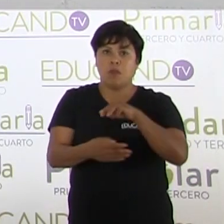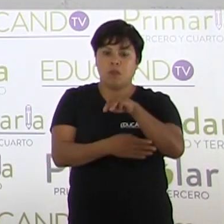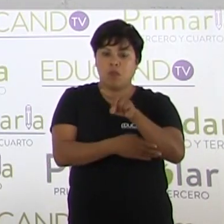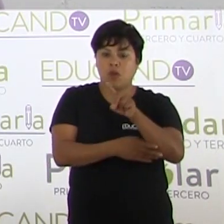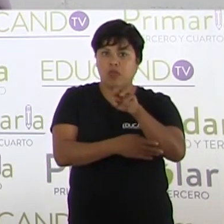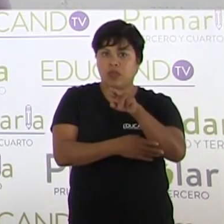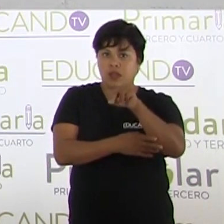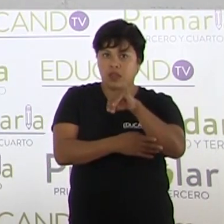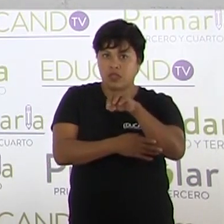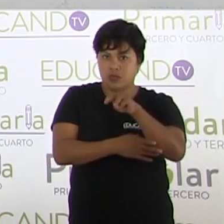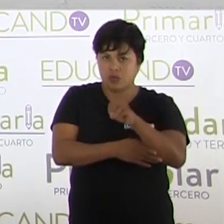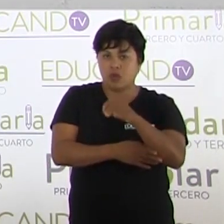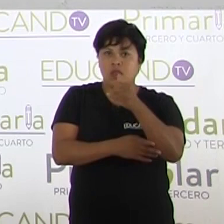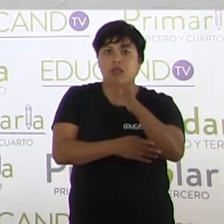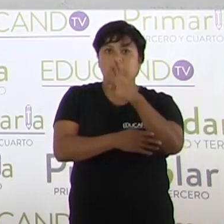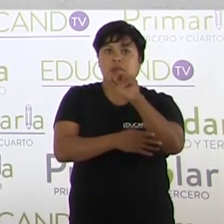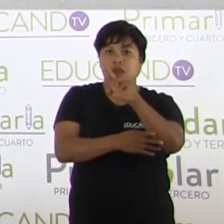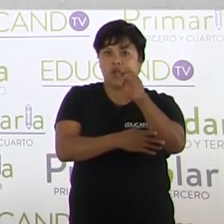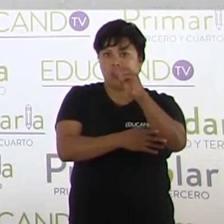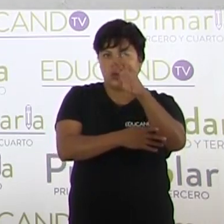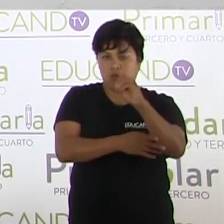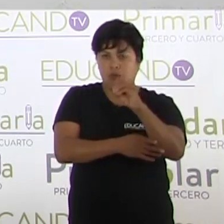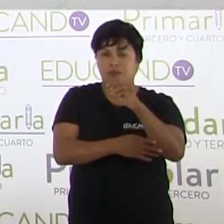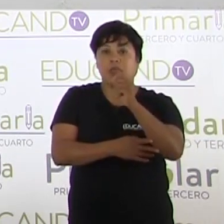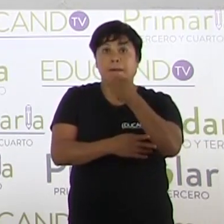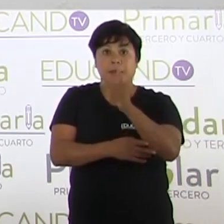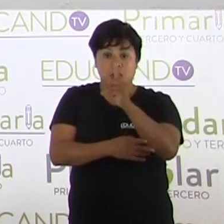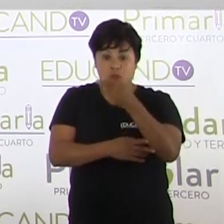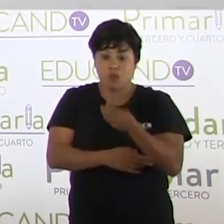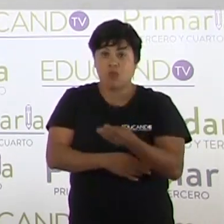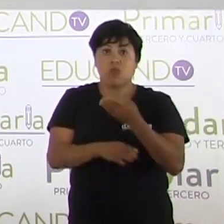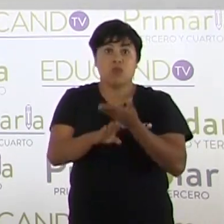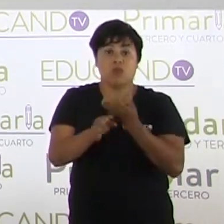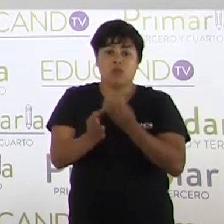barroco. Pero muy importante que